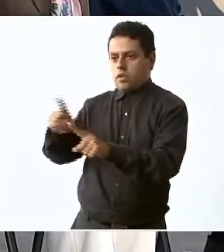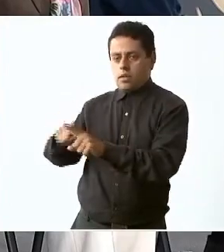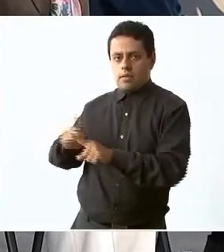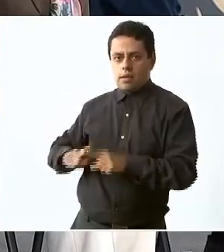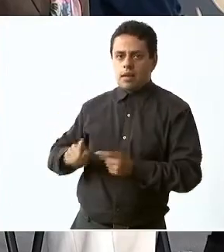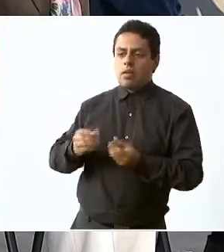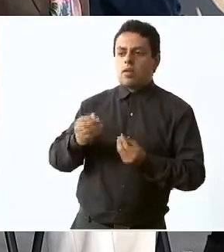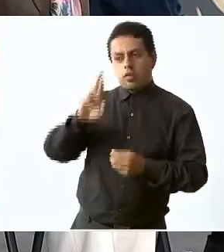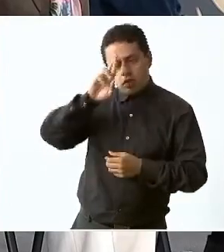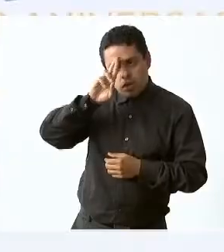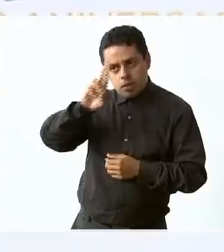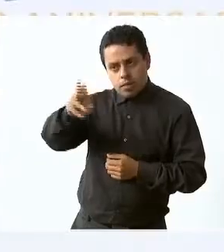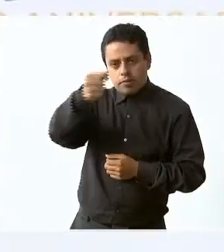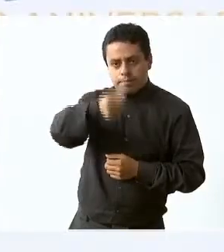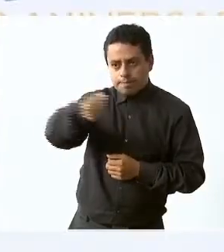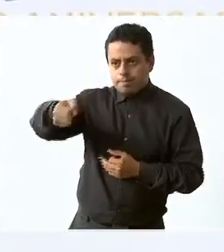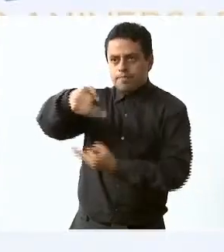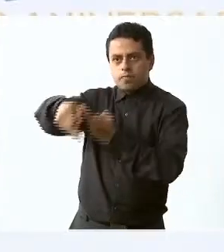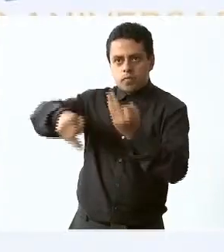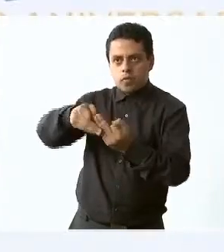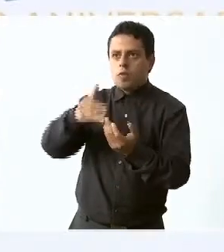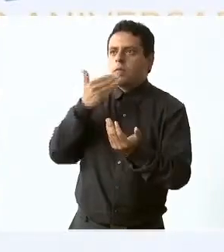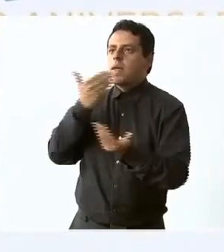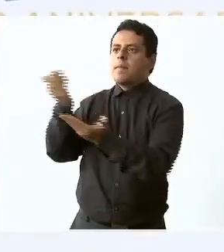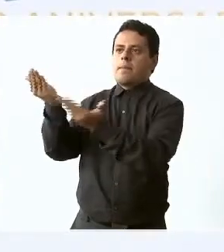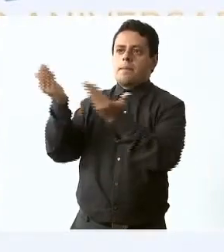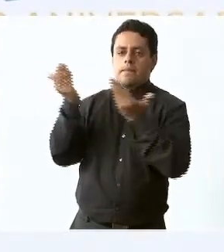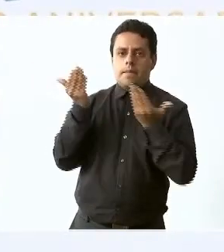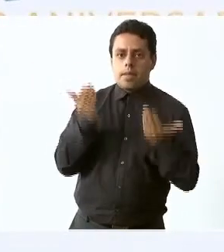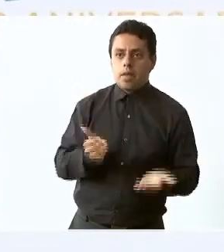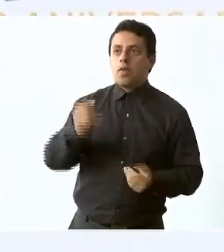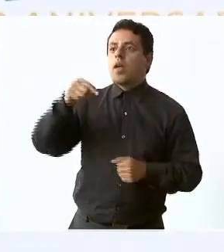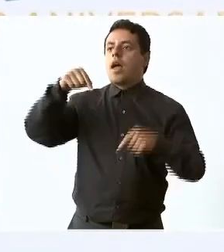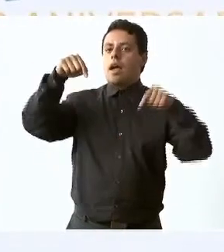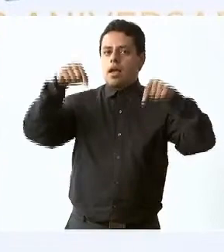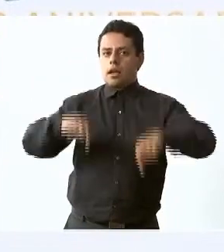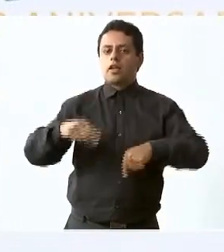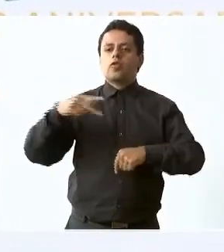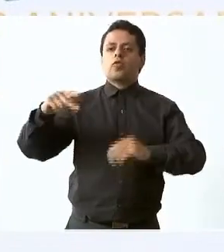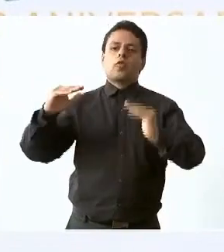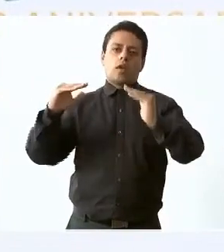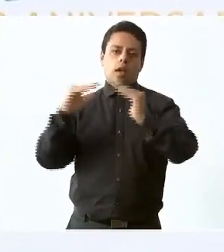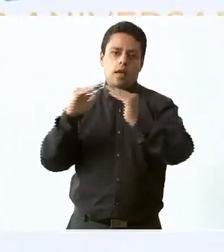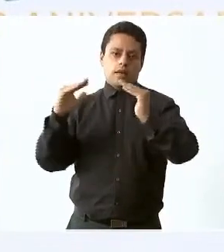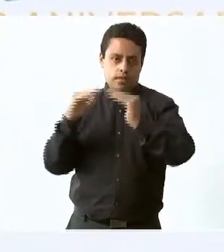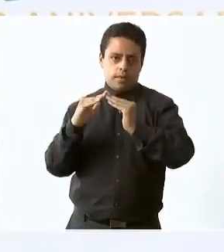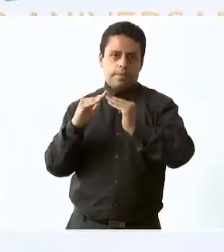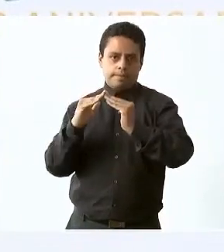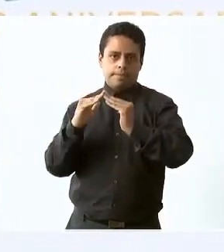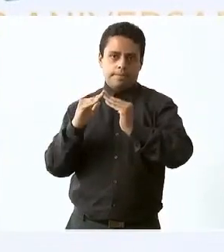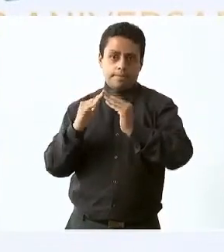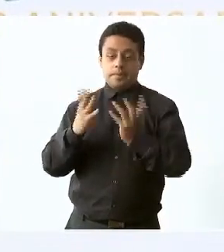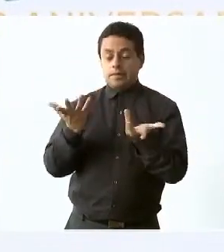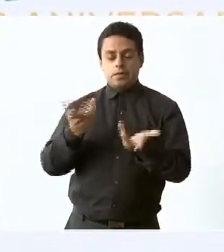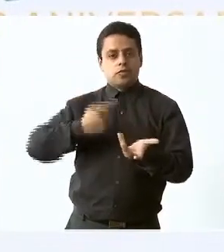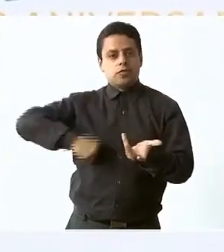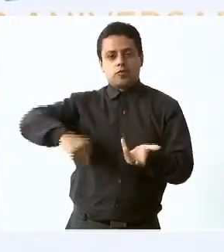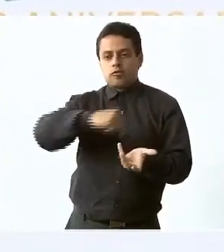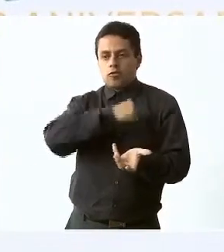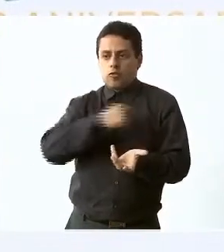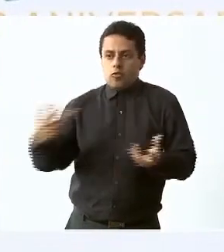que hoy nos acompañan. Sean también bienvenidos a esta, su casa. Es un honor tenerlos a todos